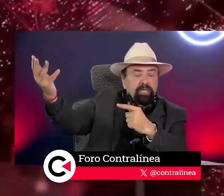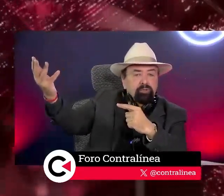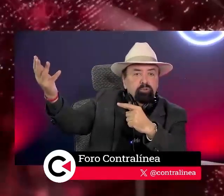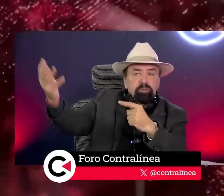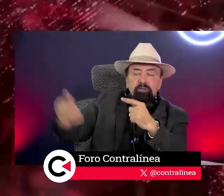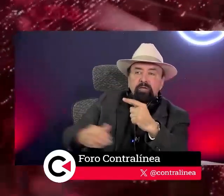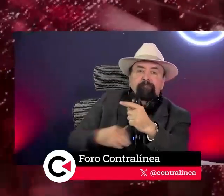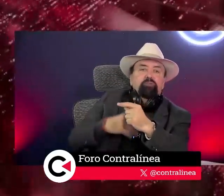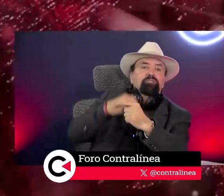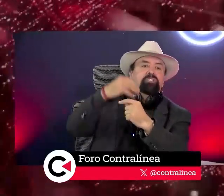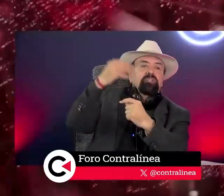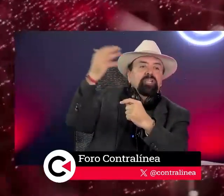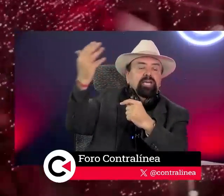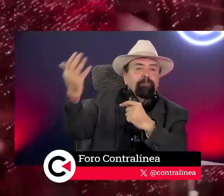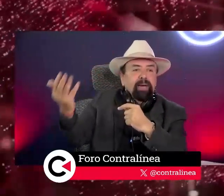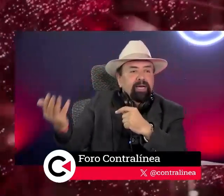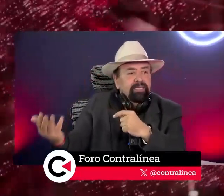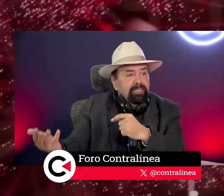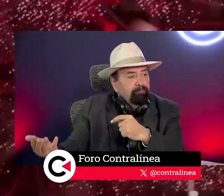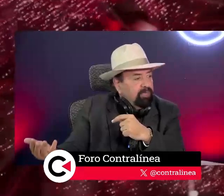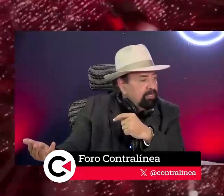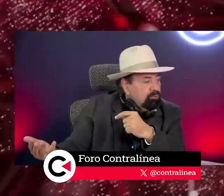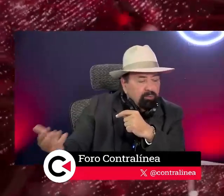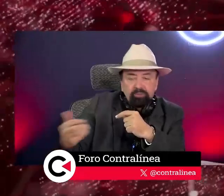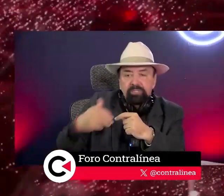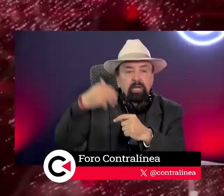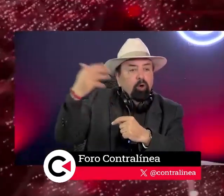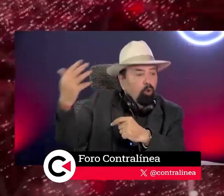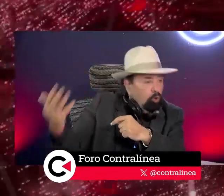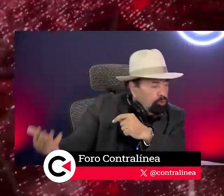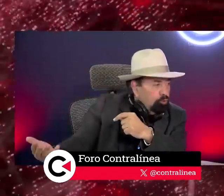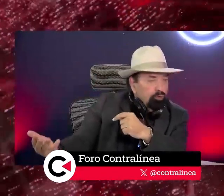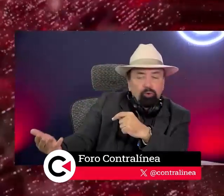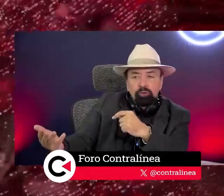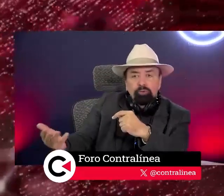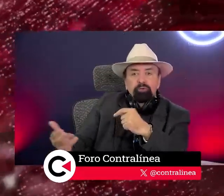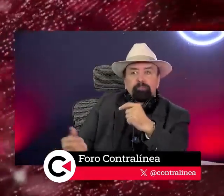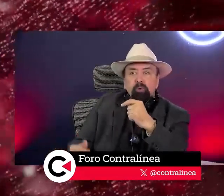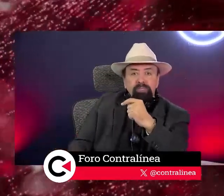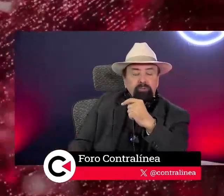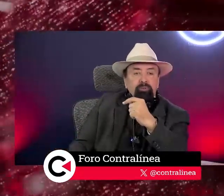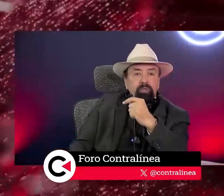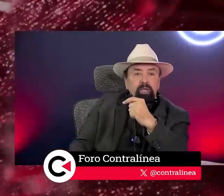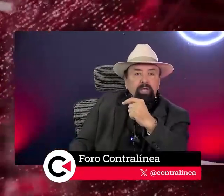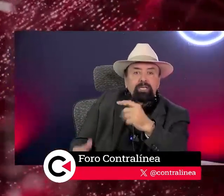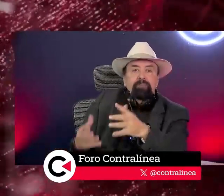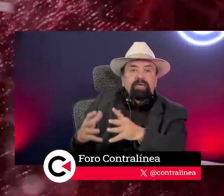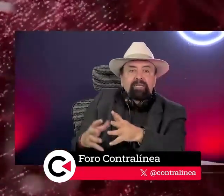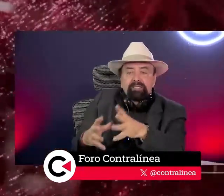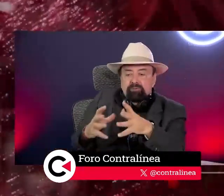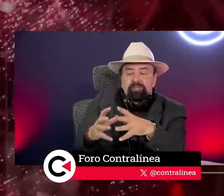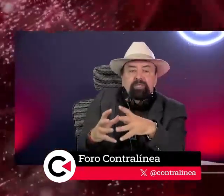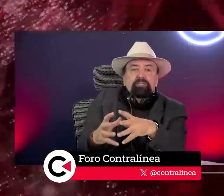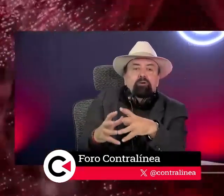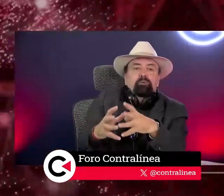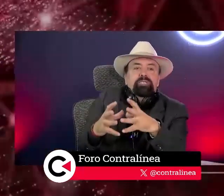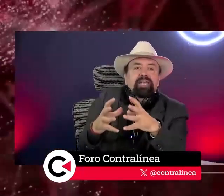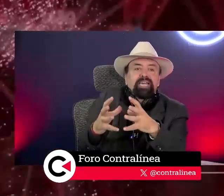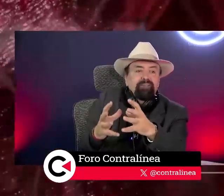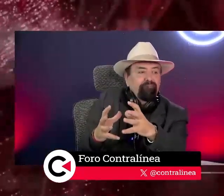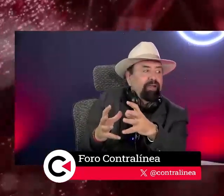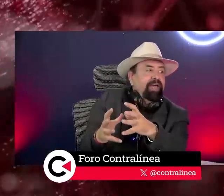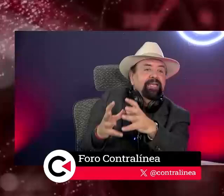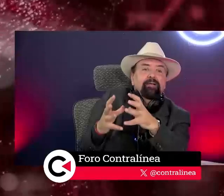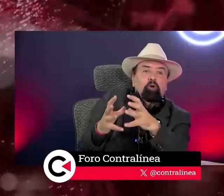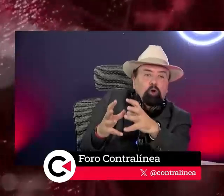exporta a Estados Unidos, entonces tendría que pagar esa empresa automotriz otro impuesto. Imagínense ustedes cómo se